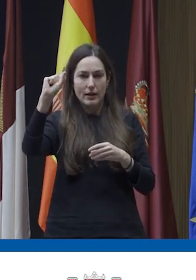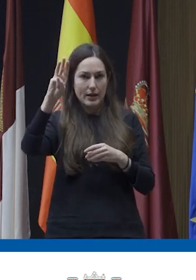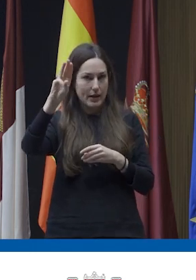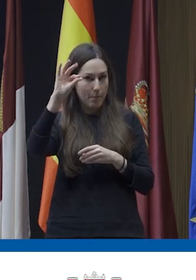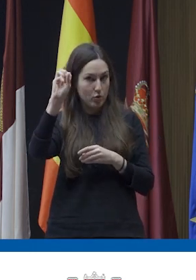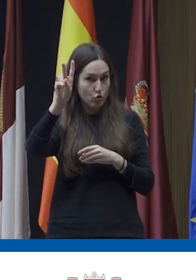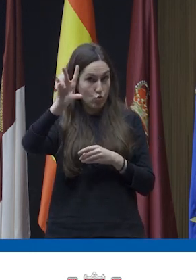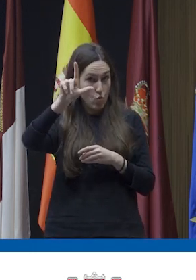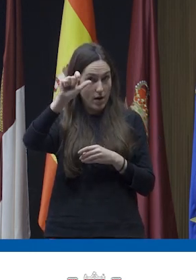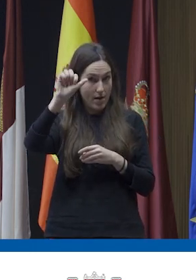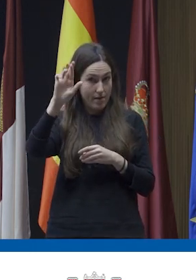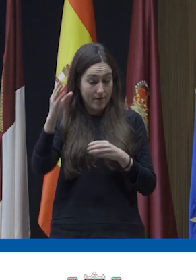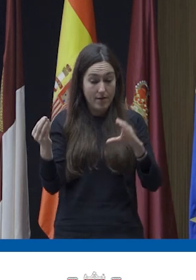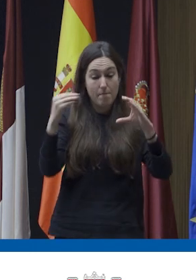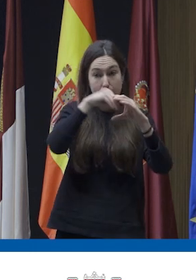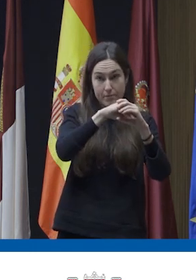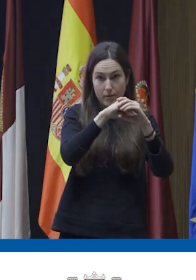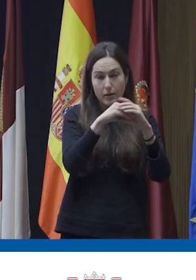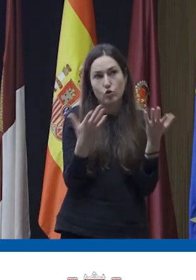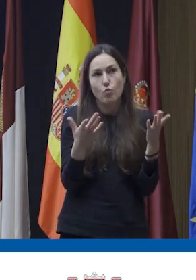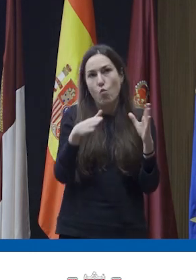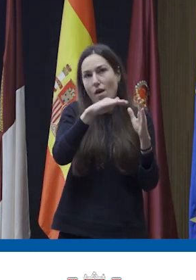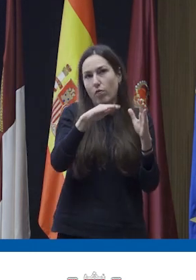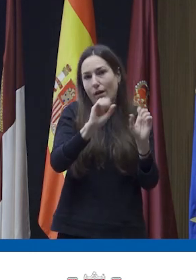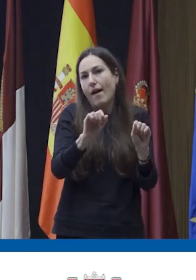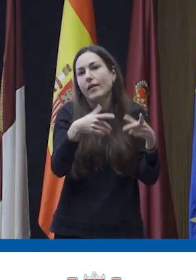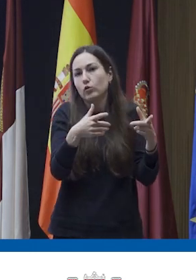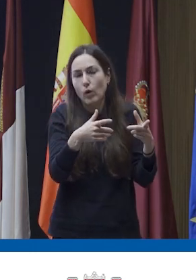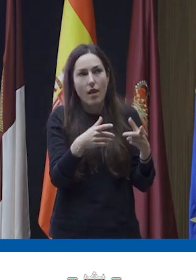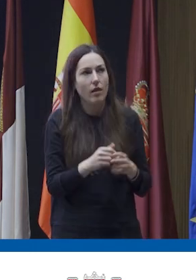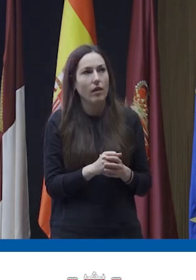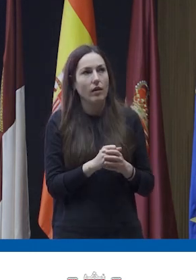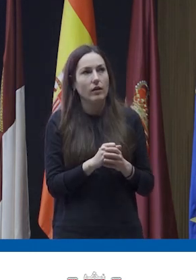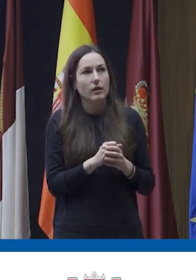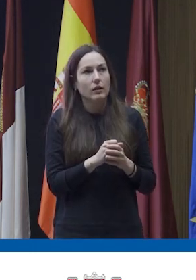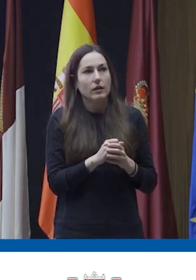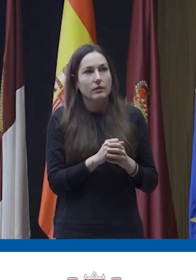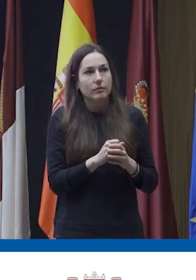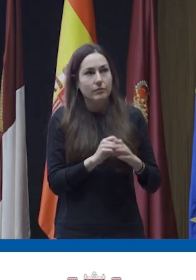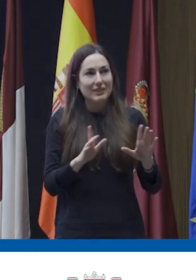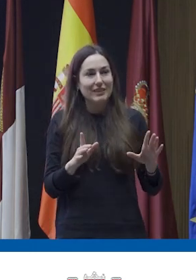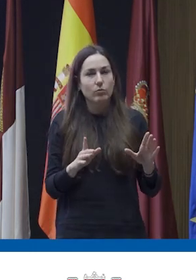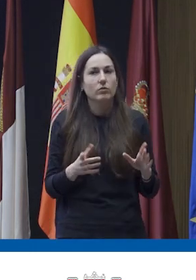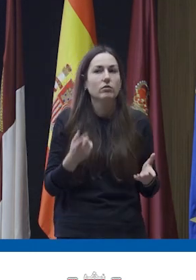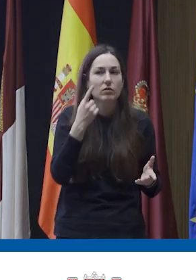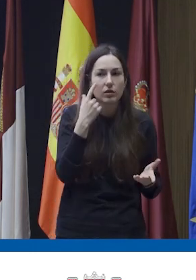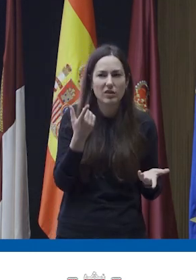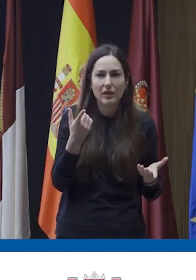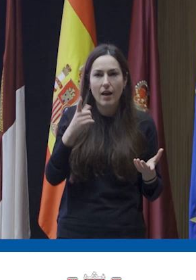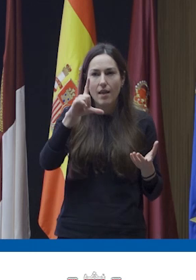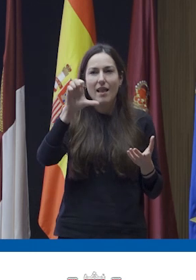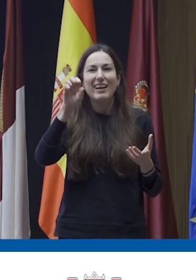frecuente de implantación de la lente, la zona más natural, ¿vale? Para que me entendáis. Bueno, ¿y cómo calculamos esa lente, Manuel?